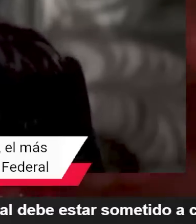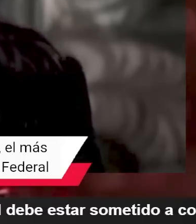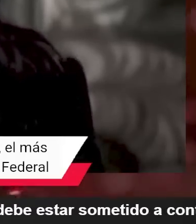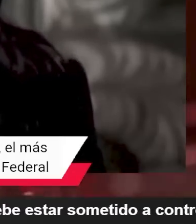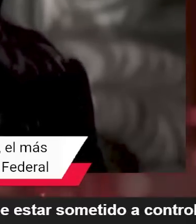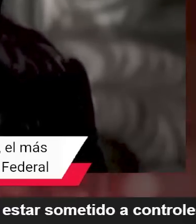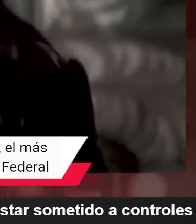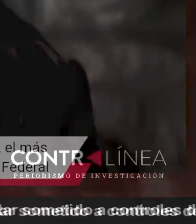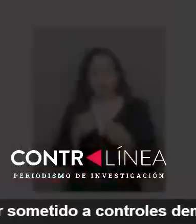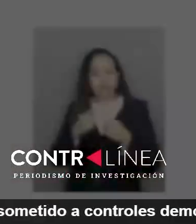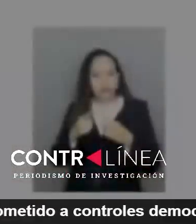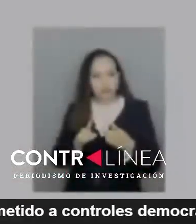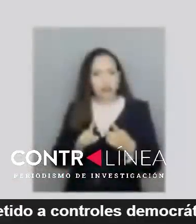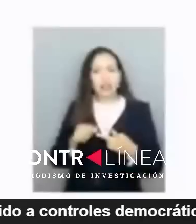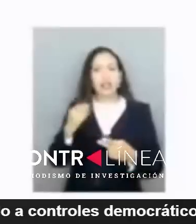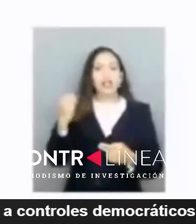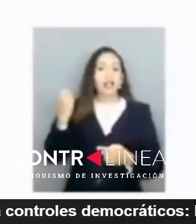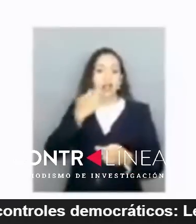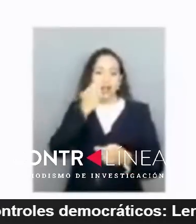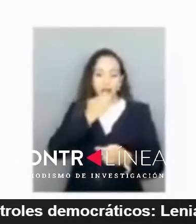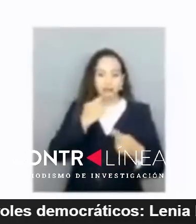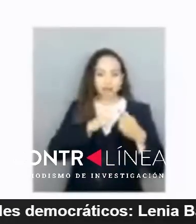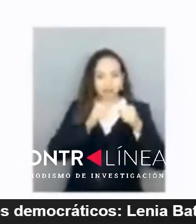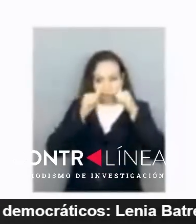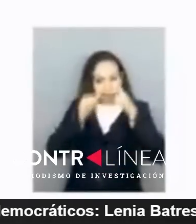dijo Norma Piña.